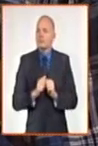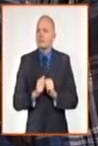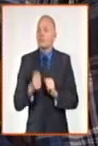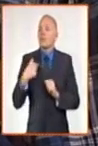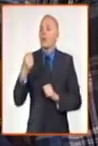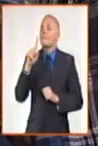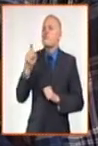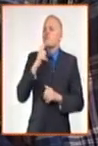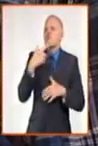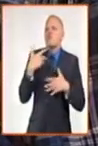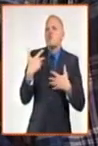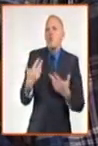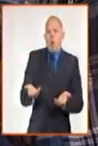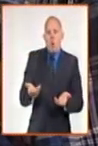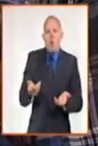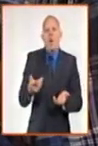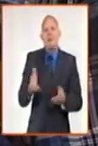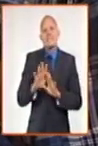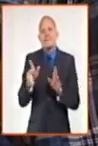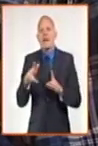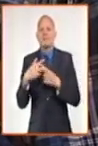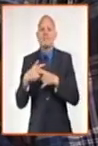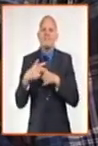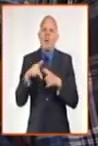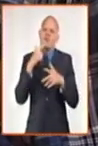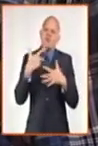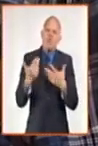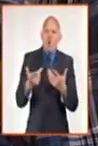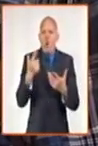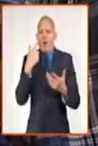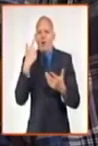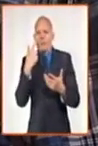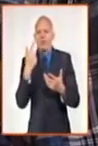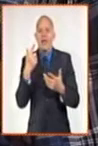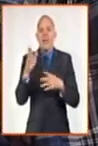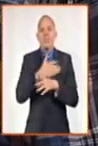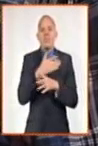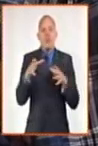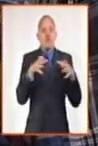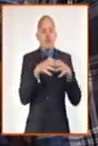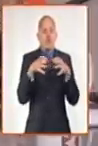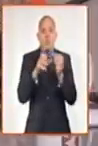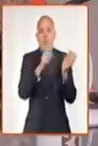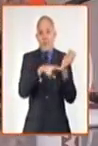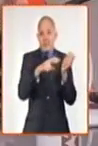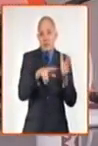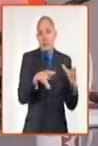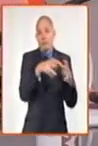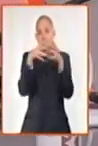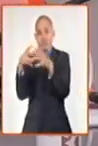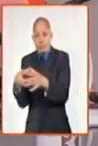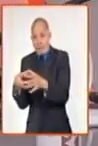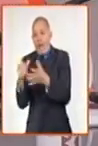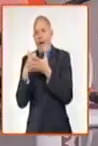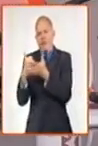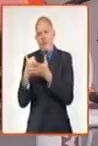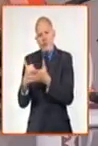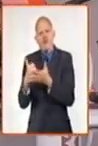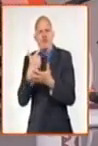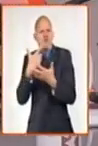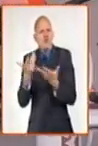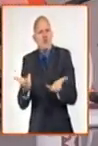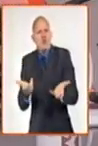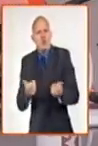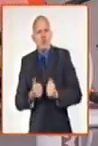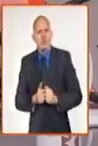de la transmisión primaria? ¿Cómo ha sido el trabajo mancomunado de las brigadas que han venido desde el resto del país hacia el occidente de